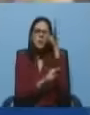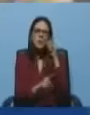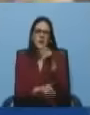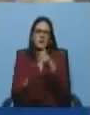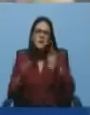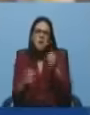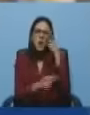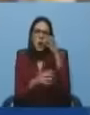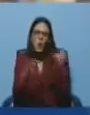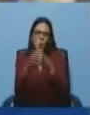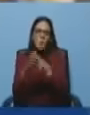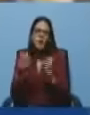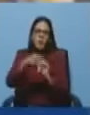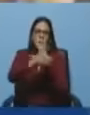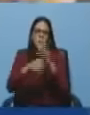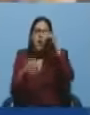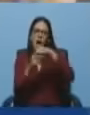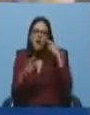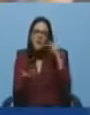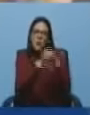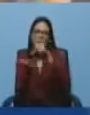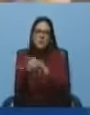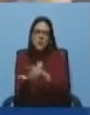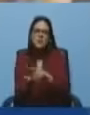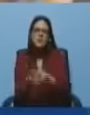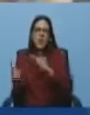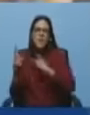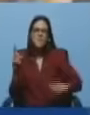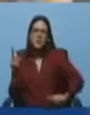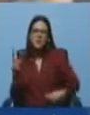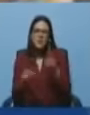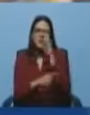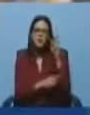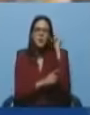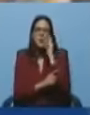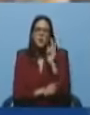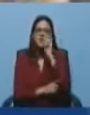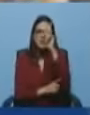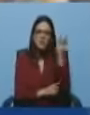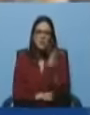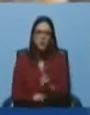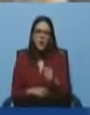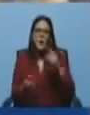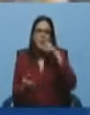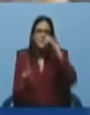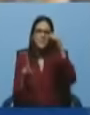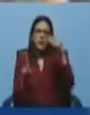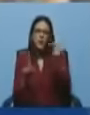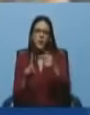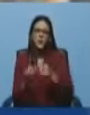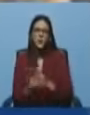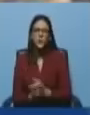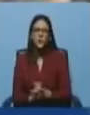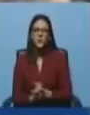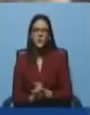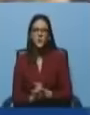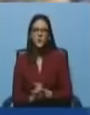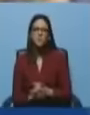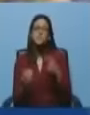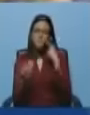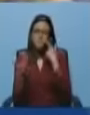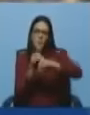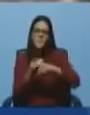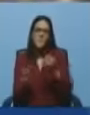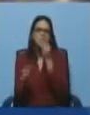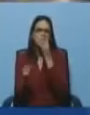16ª cumbre de los BRICS y participará el presidente de la República Bolivariana de Venezuela, Nicolás Maduro. Allí lo